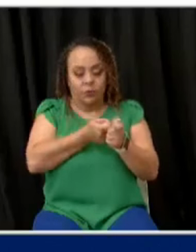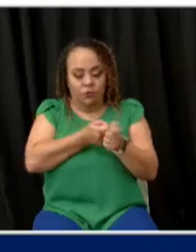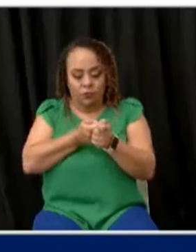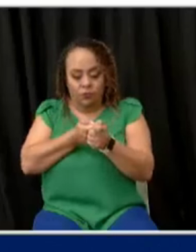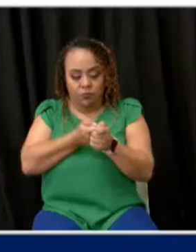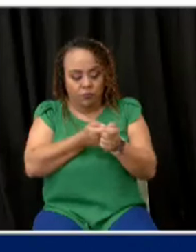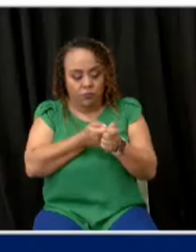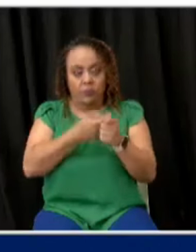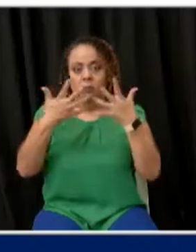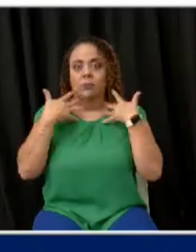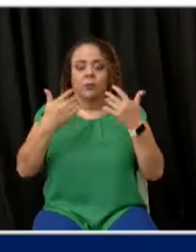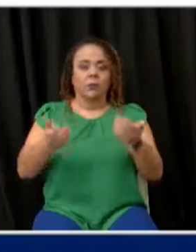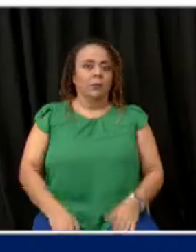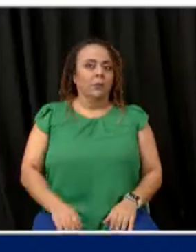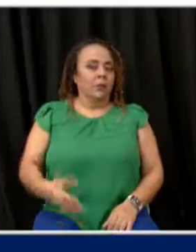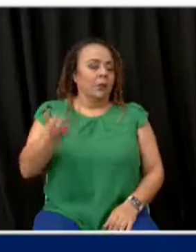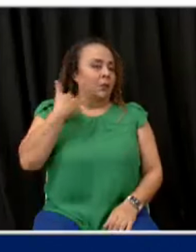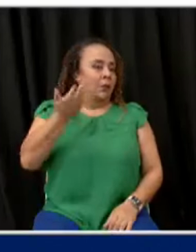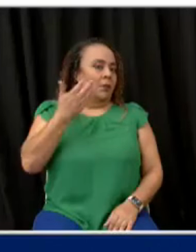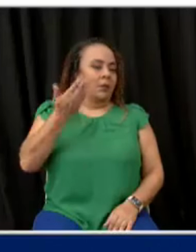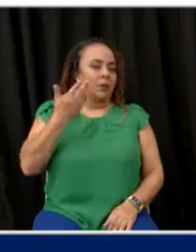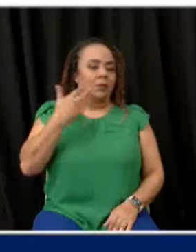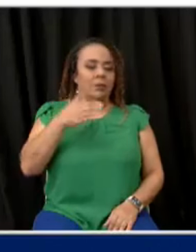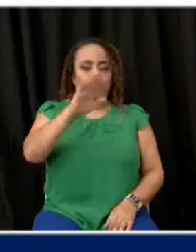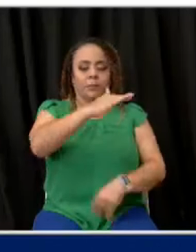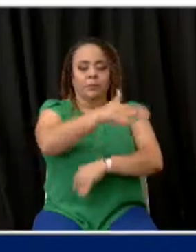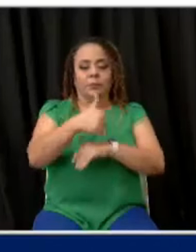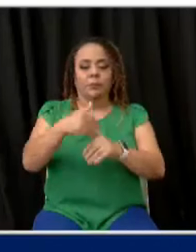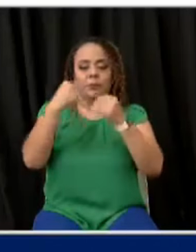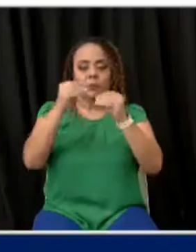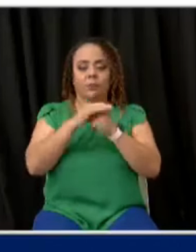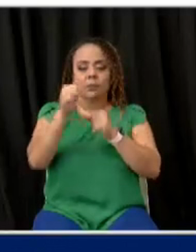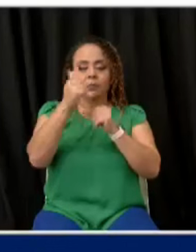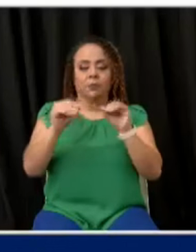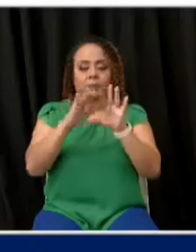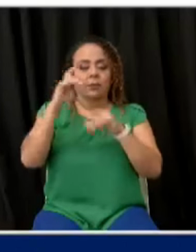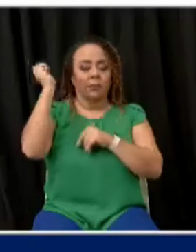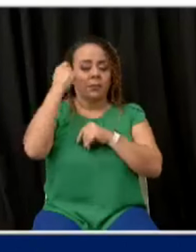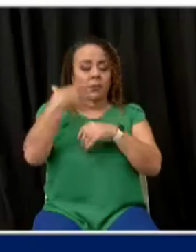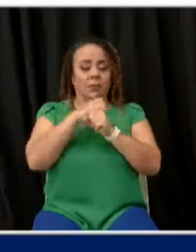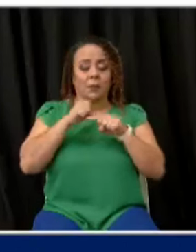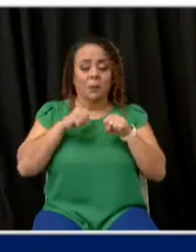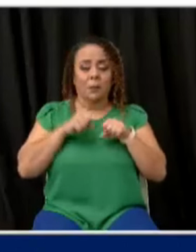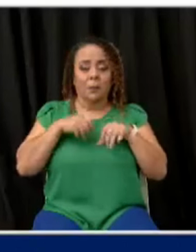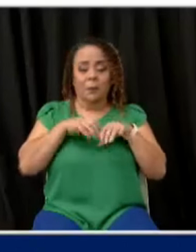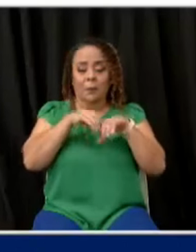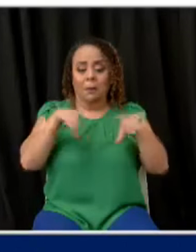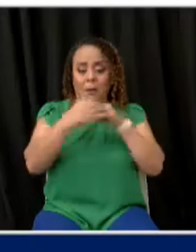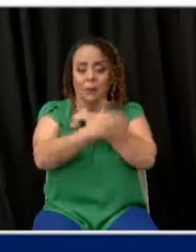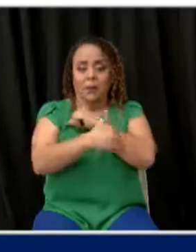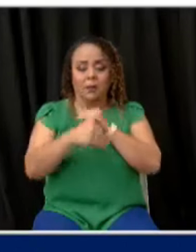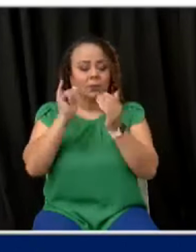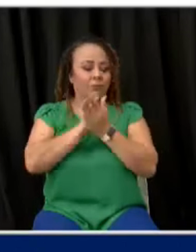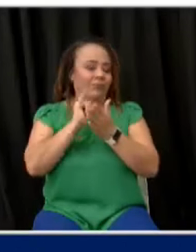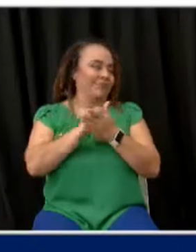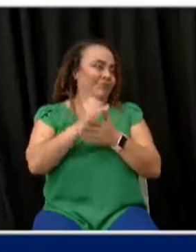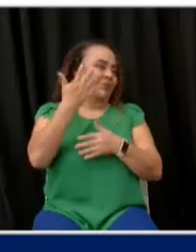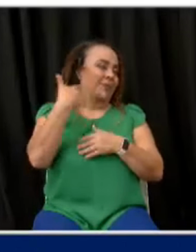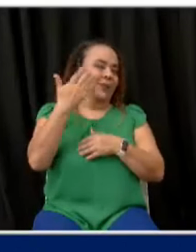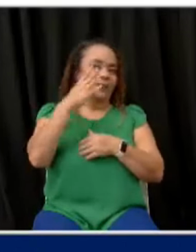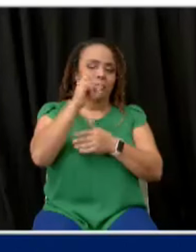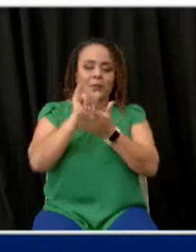que se ponen calientes también. O sea, imagínense un panadero a las 10 de la mañana en Guanacaste haciendo pancito. O sea, eso es calor